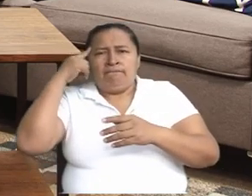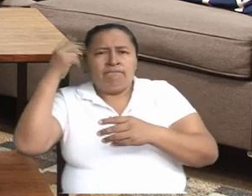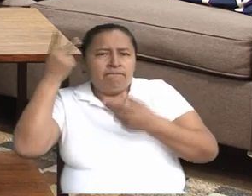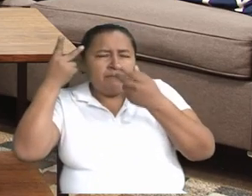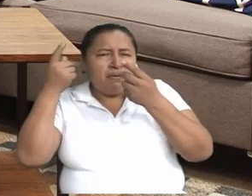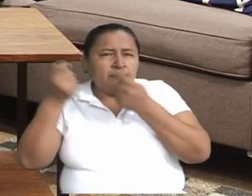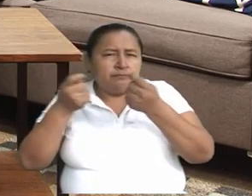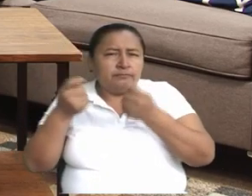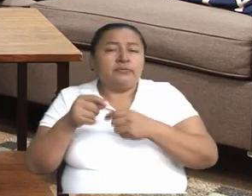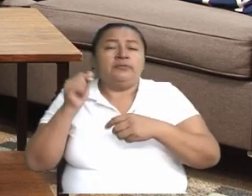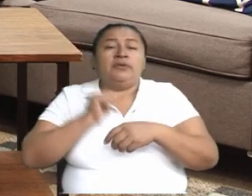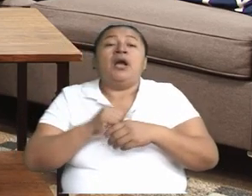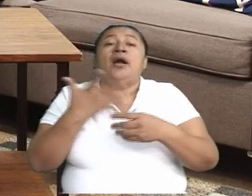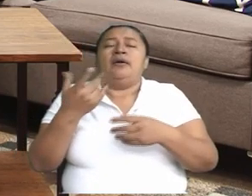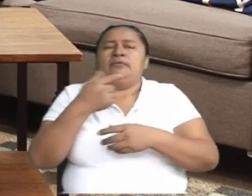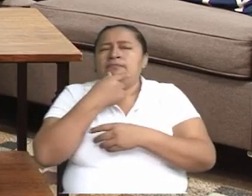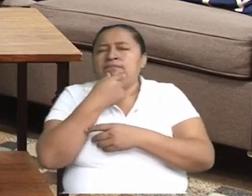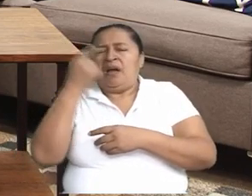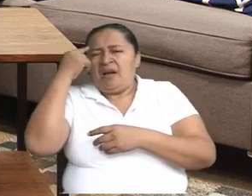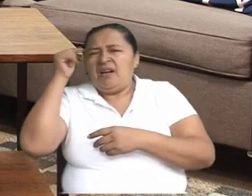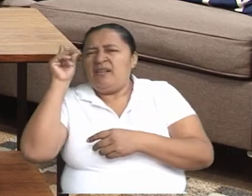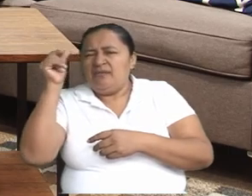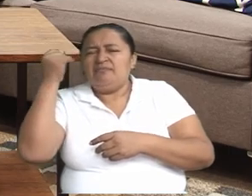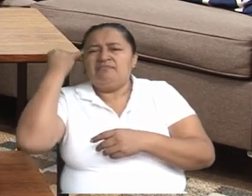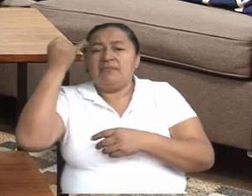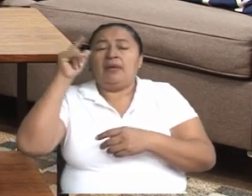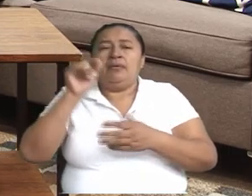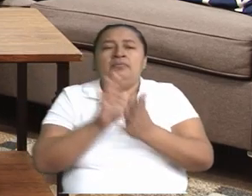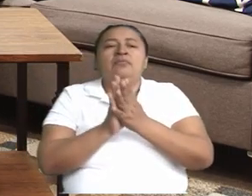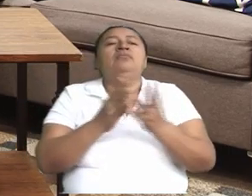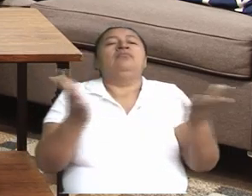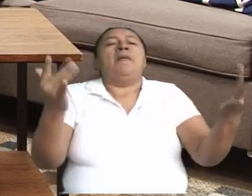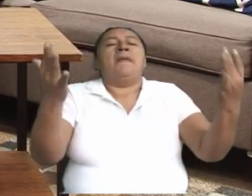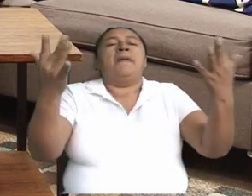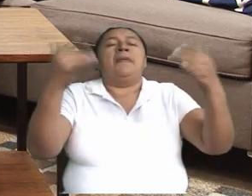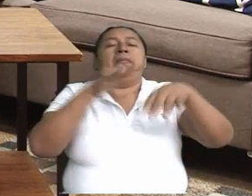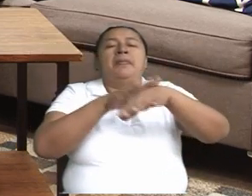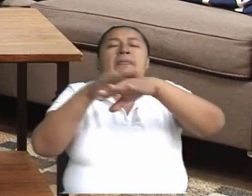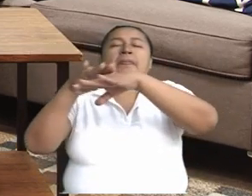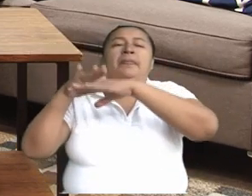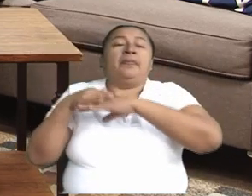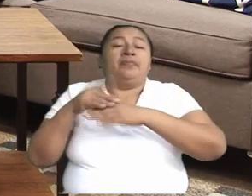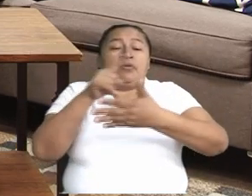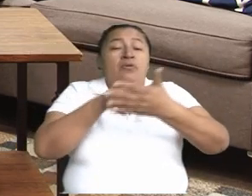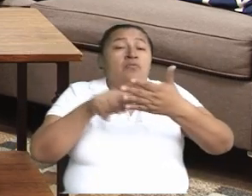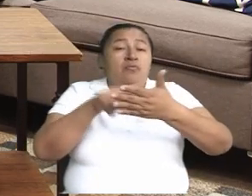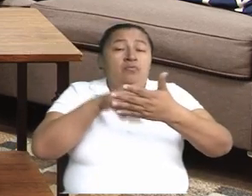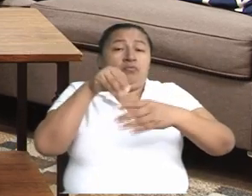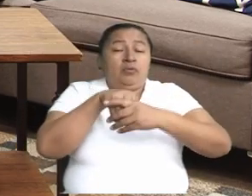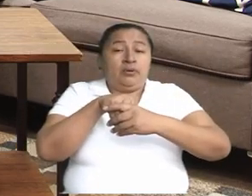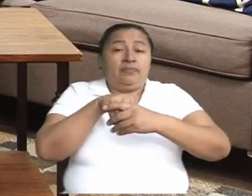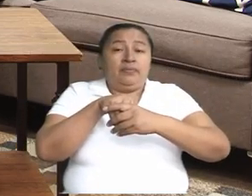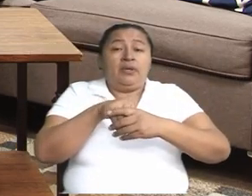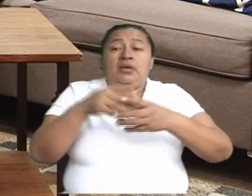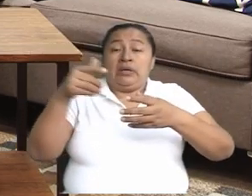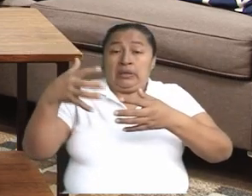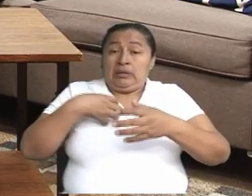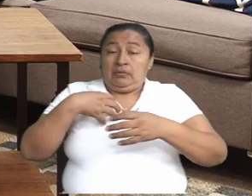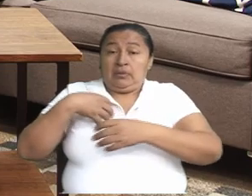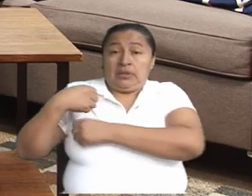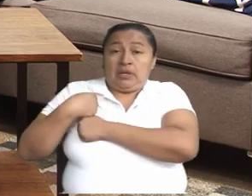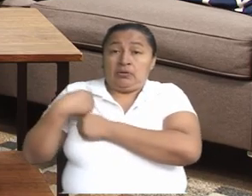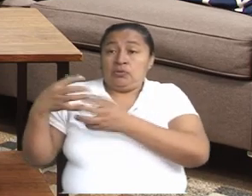convocar a unas elecciones, retirar las tropas y dejar a la Guardia Nacional y dejar a